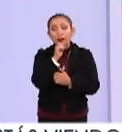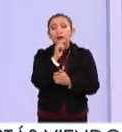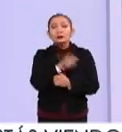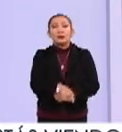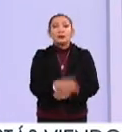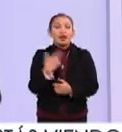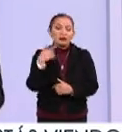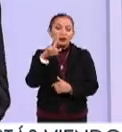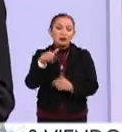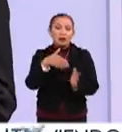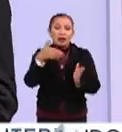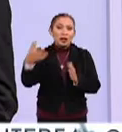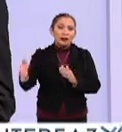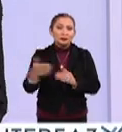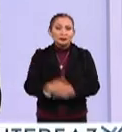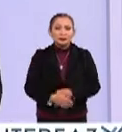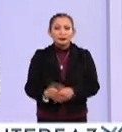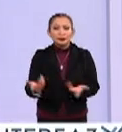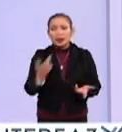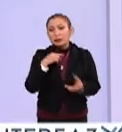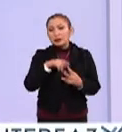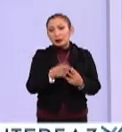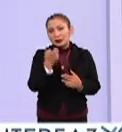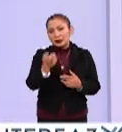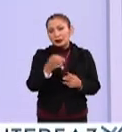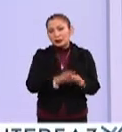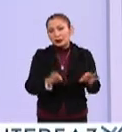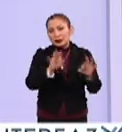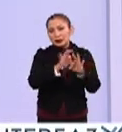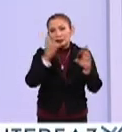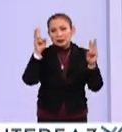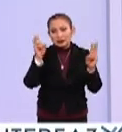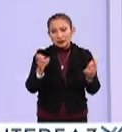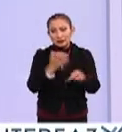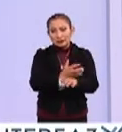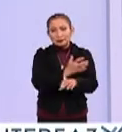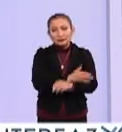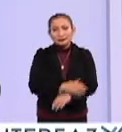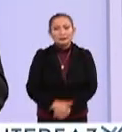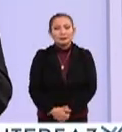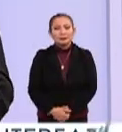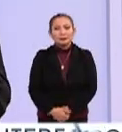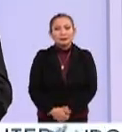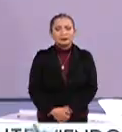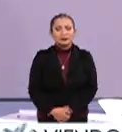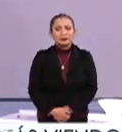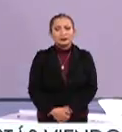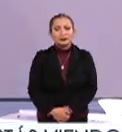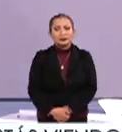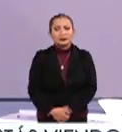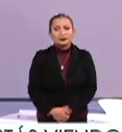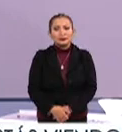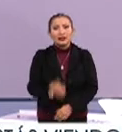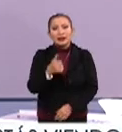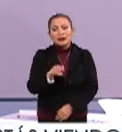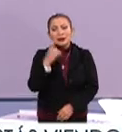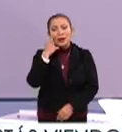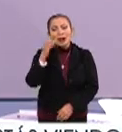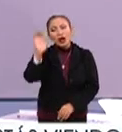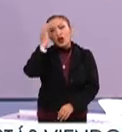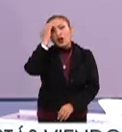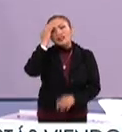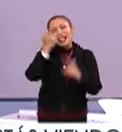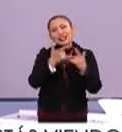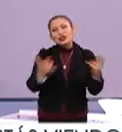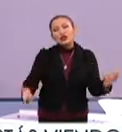también posteriormente al respecto. Así que vamos a iniciar sobre este importante tema, acompáñenos. Así es, Omar, vamos a conocer